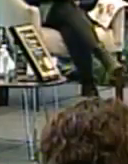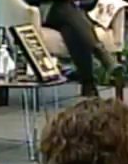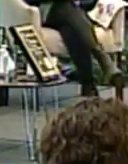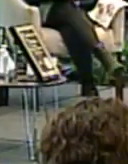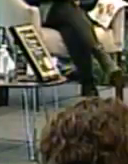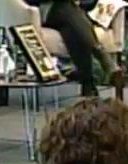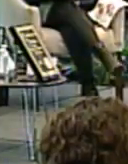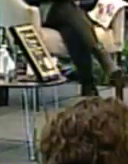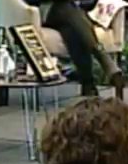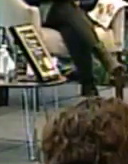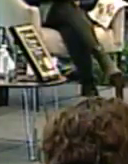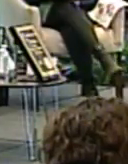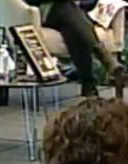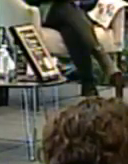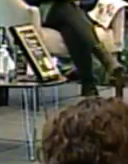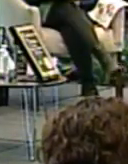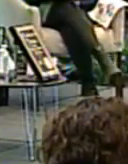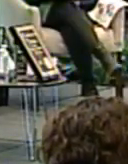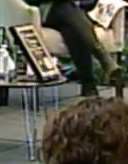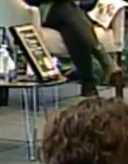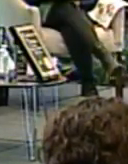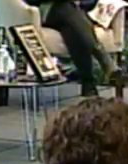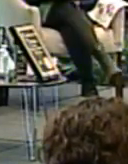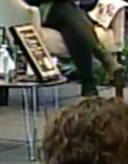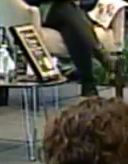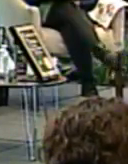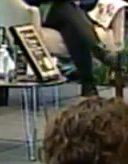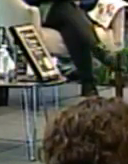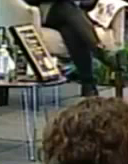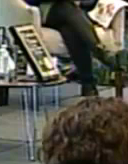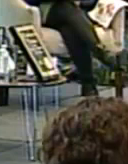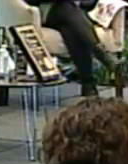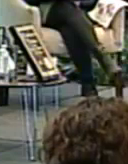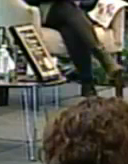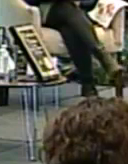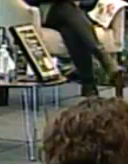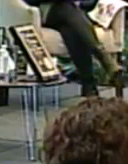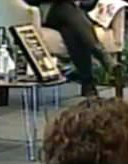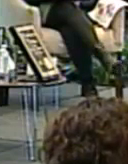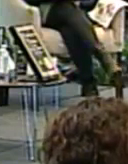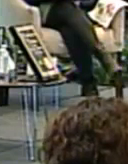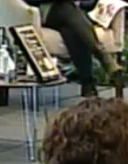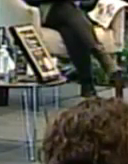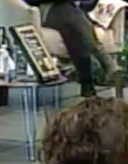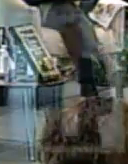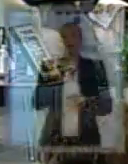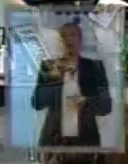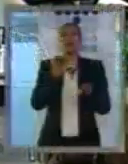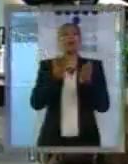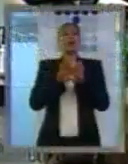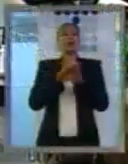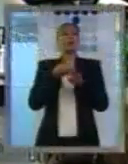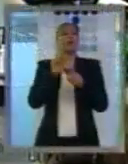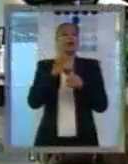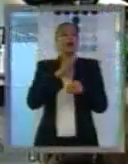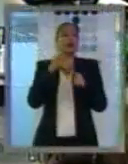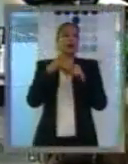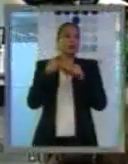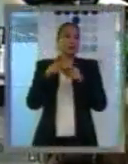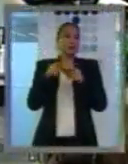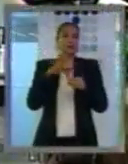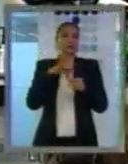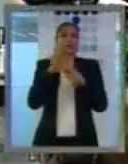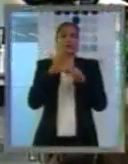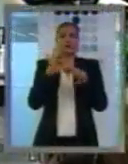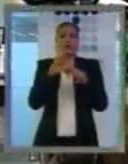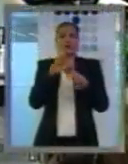Sí, muchas gracias. Bueno, voy a coincidir aquí con el doctor Portal en el sentido de traigo cinco puntos en que